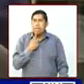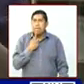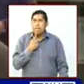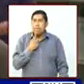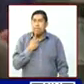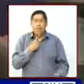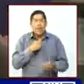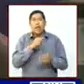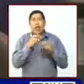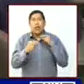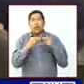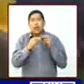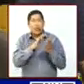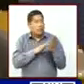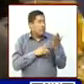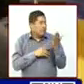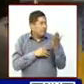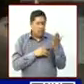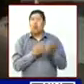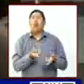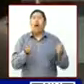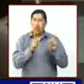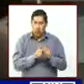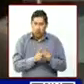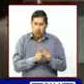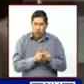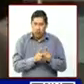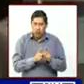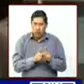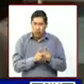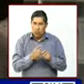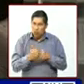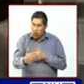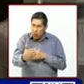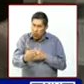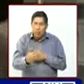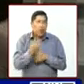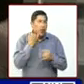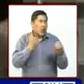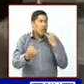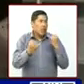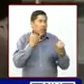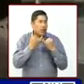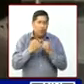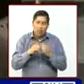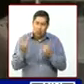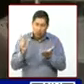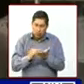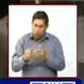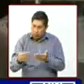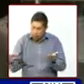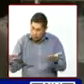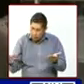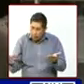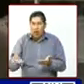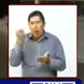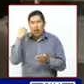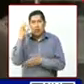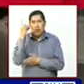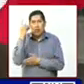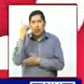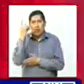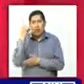visto las noticias. La pregunta es desde cuándo. He sabido también por informaciones de prensa que él antes de estar en Bolivia